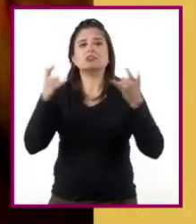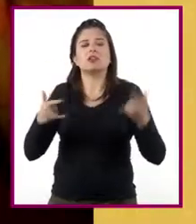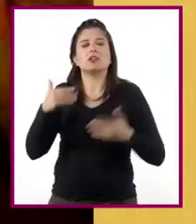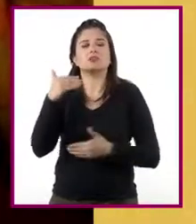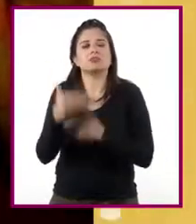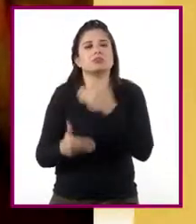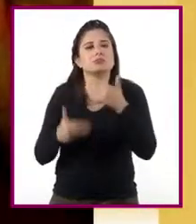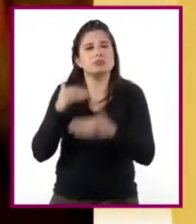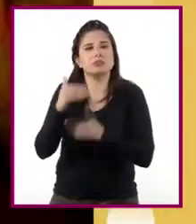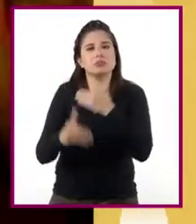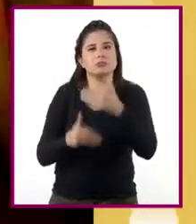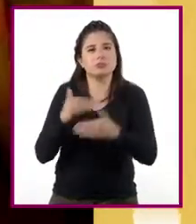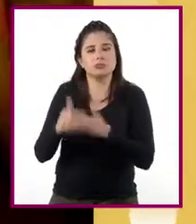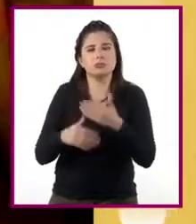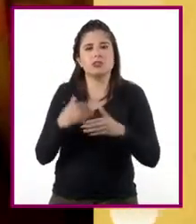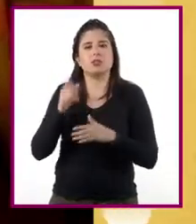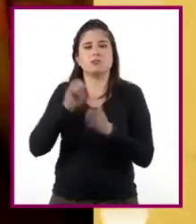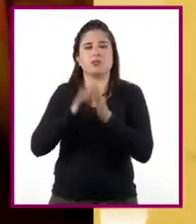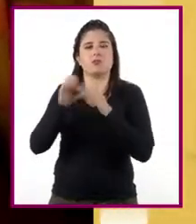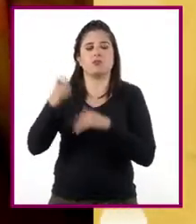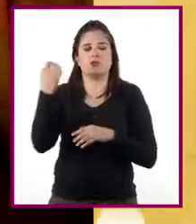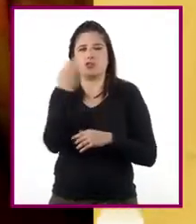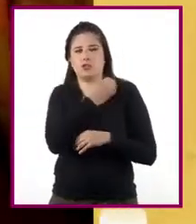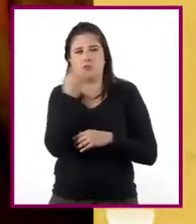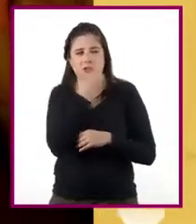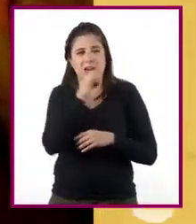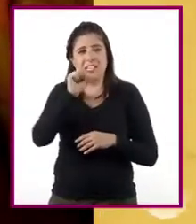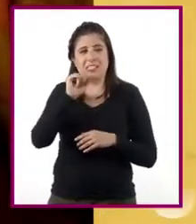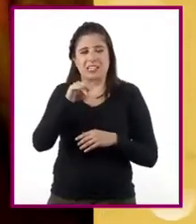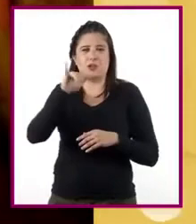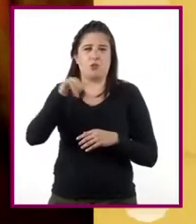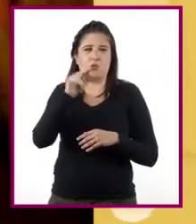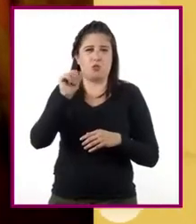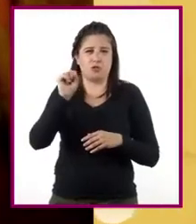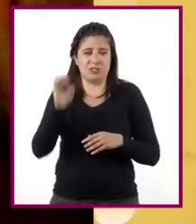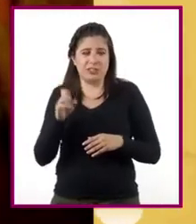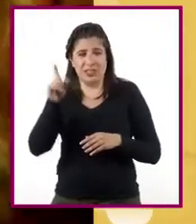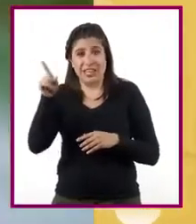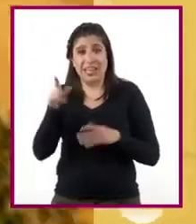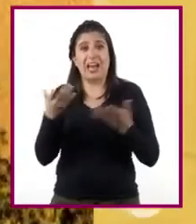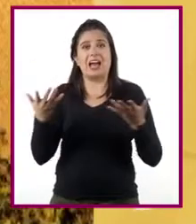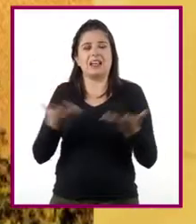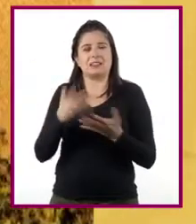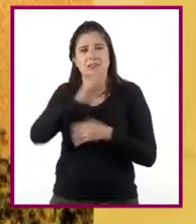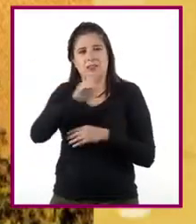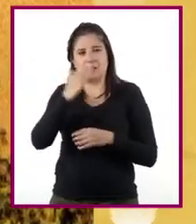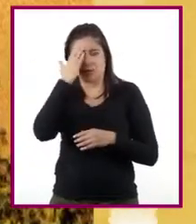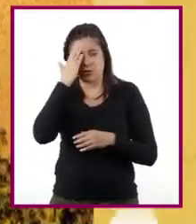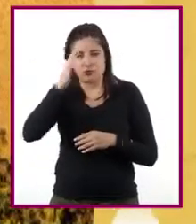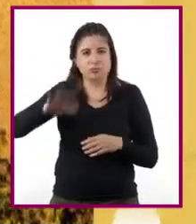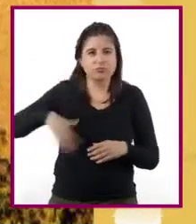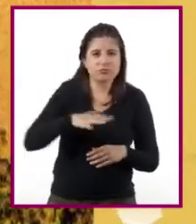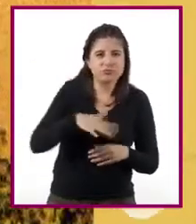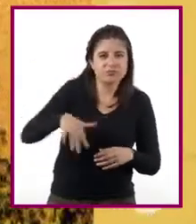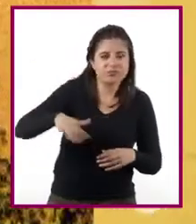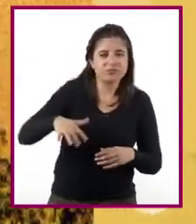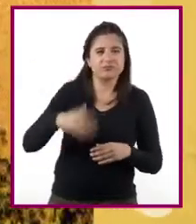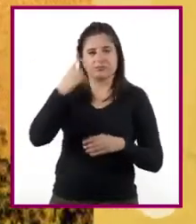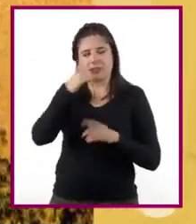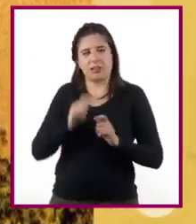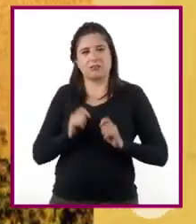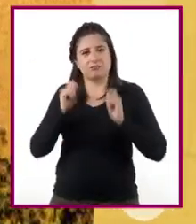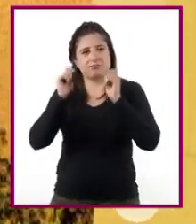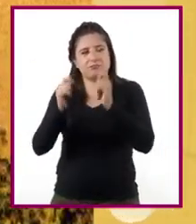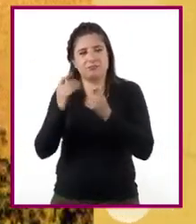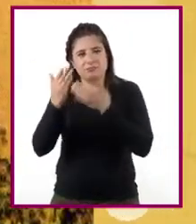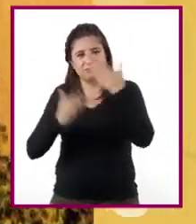por ejemplo, la Academia de San Carlos. Los criollos se debatían buscando el reconocimiento de los peninsulares en